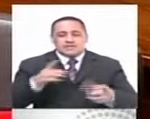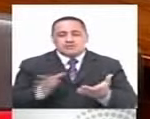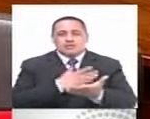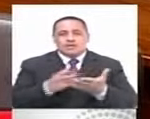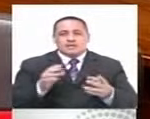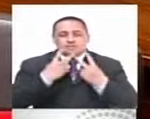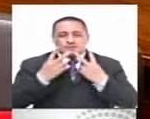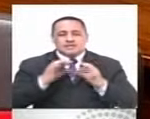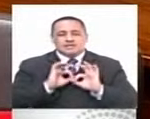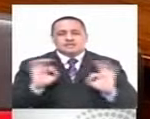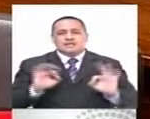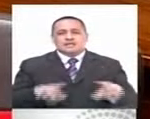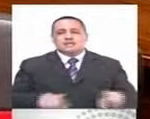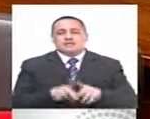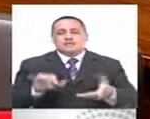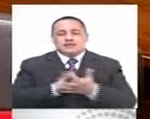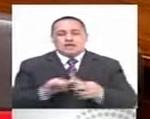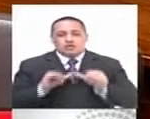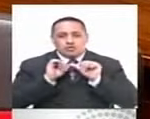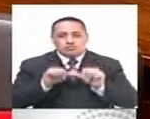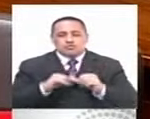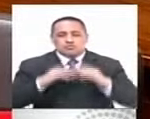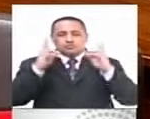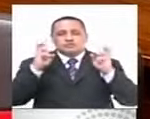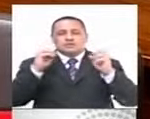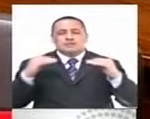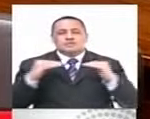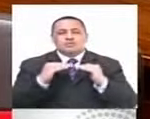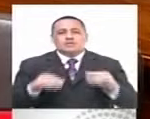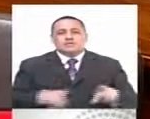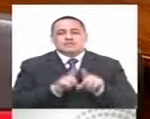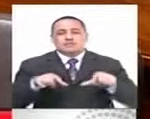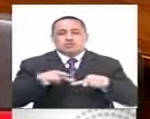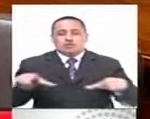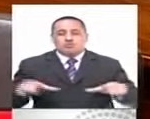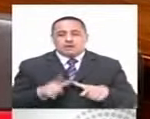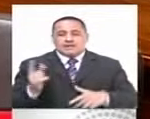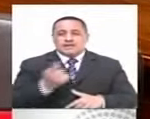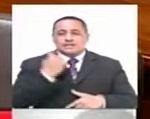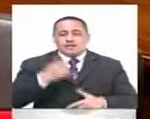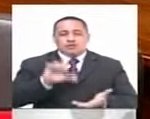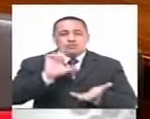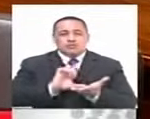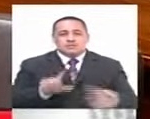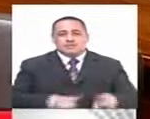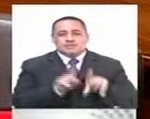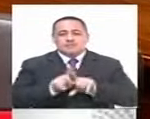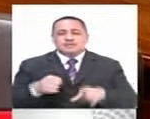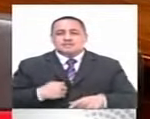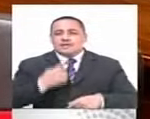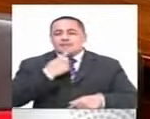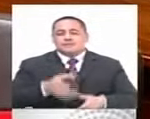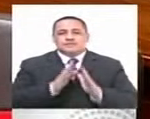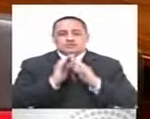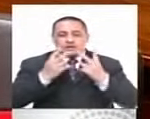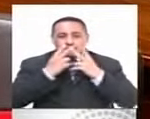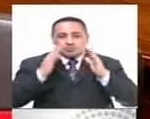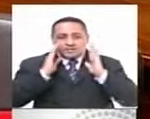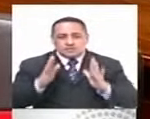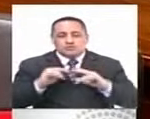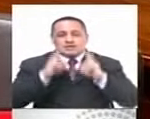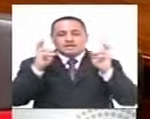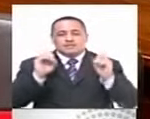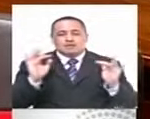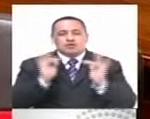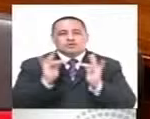de un día a otro. Nos vamos a mantener un esquema mixto y las zonas urbanas, como Lima, están pidiendo a gritos una atención en el tema